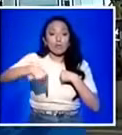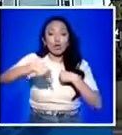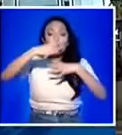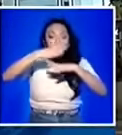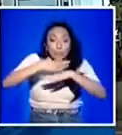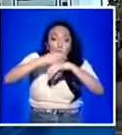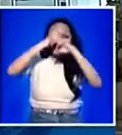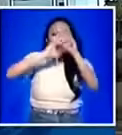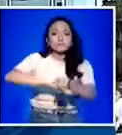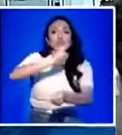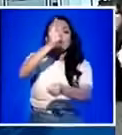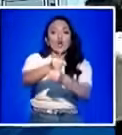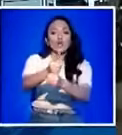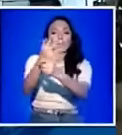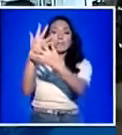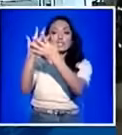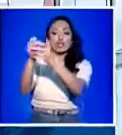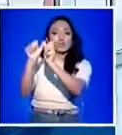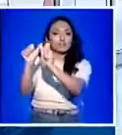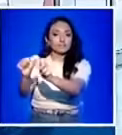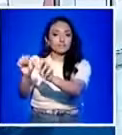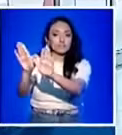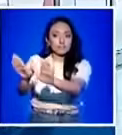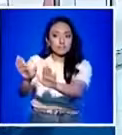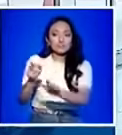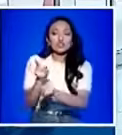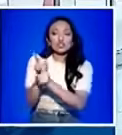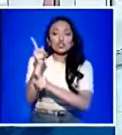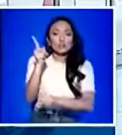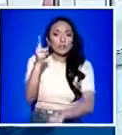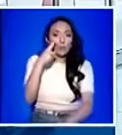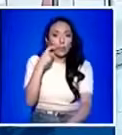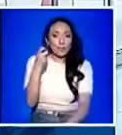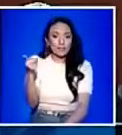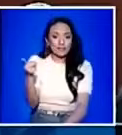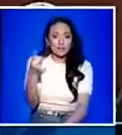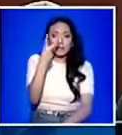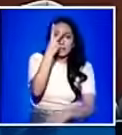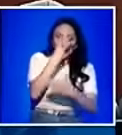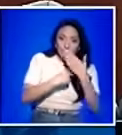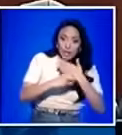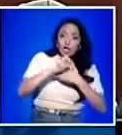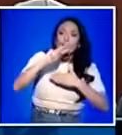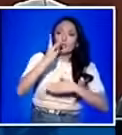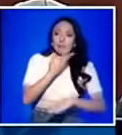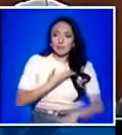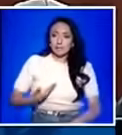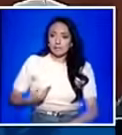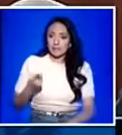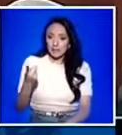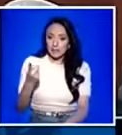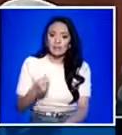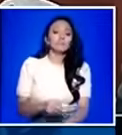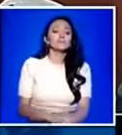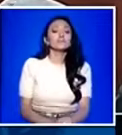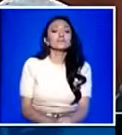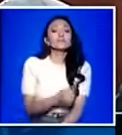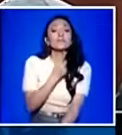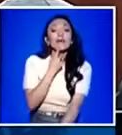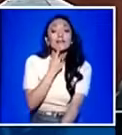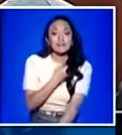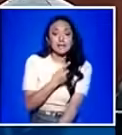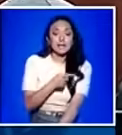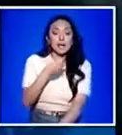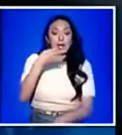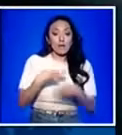prisión preventiva en contra de Francisco Sebastián Barreiro Abad, hijo de la vicepresidenta de la República. La medida será